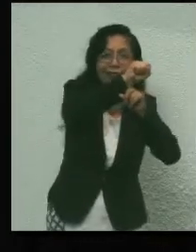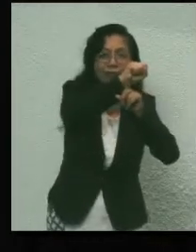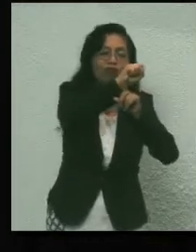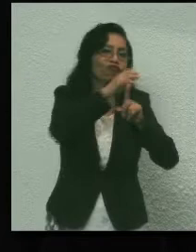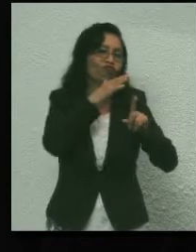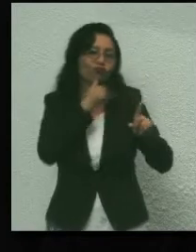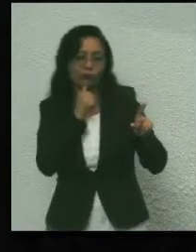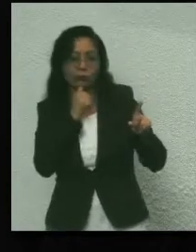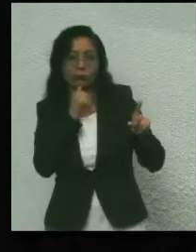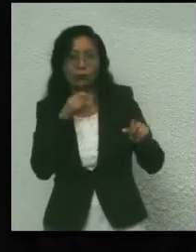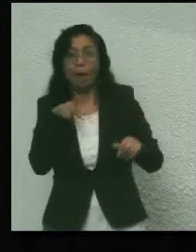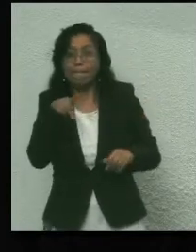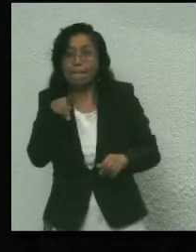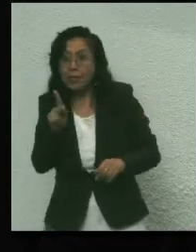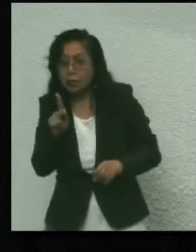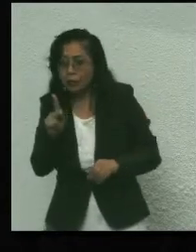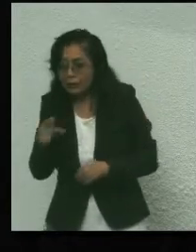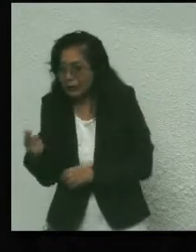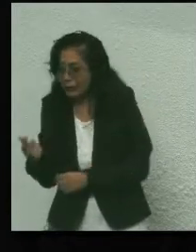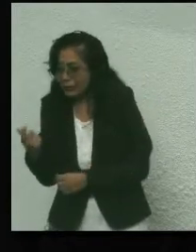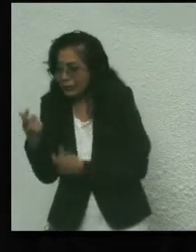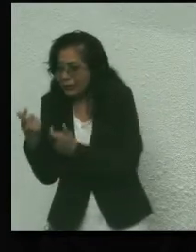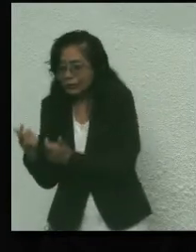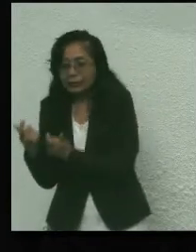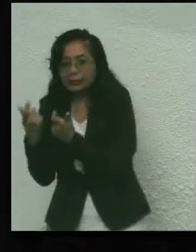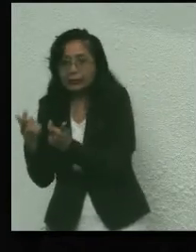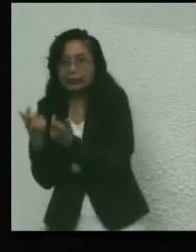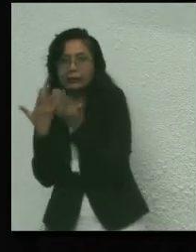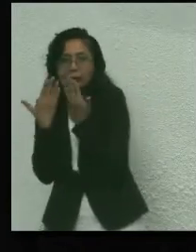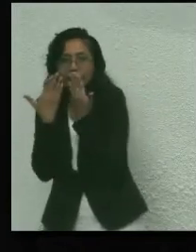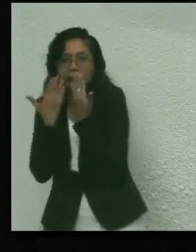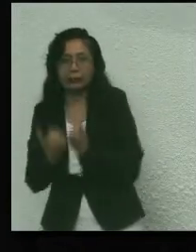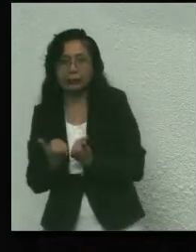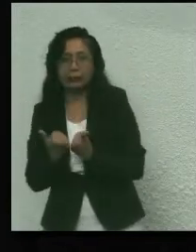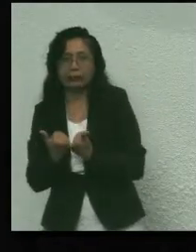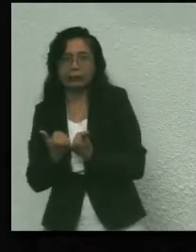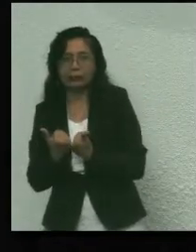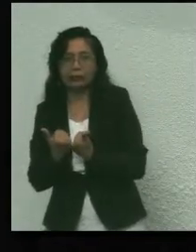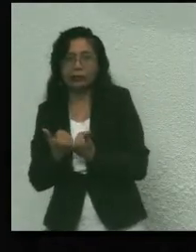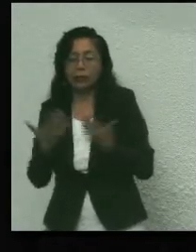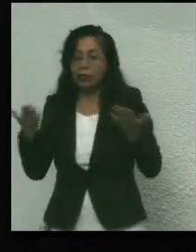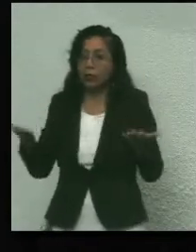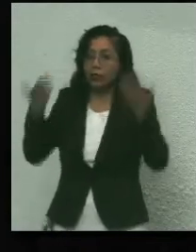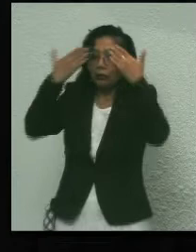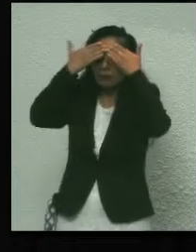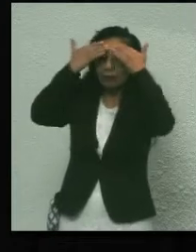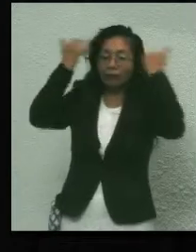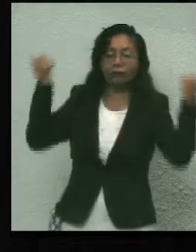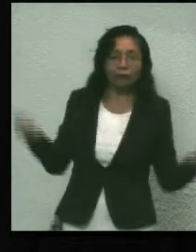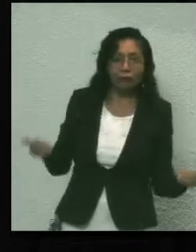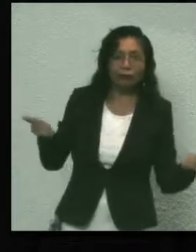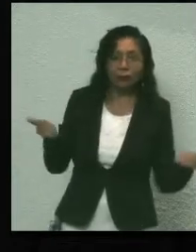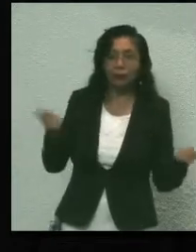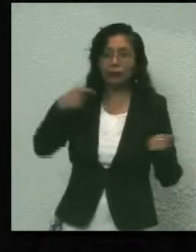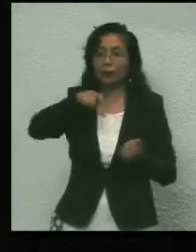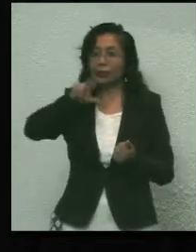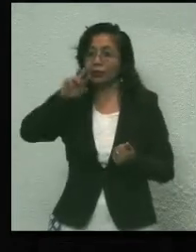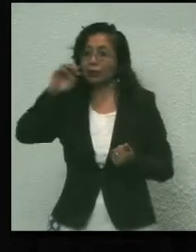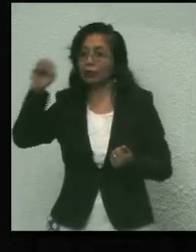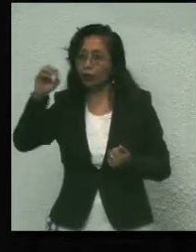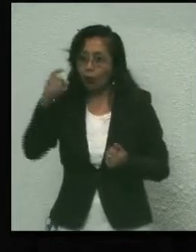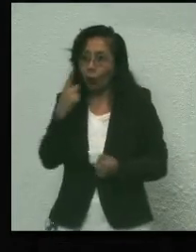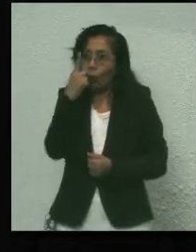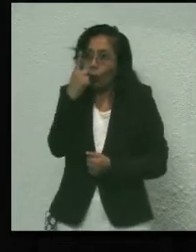crisis económica que vino aparejada con la crisis sanitaria. No supimos entender que Quintana Roo es uno